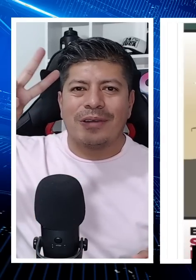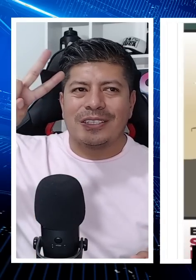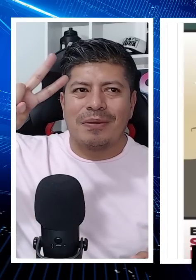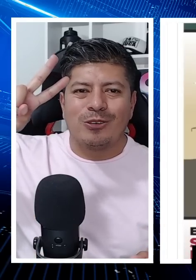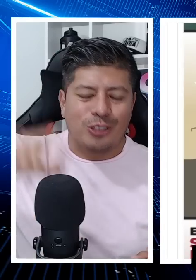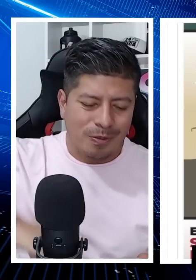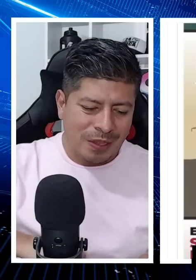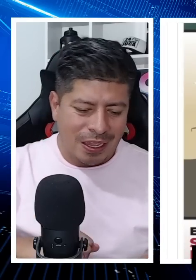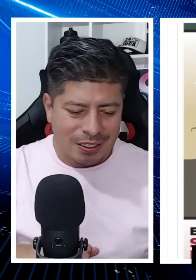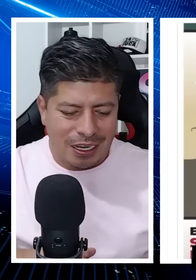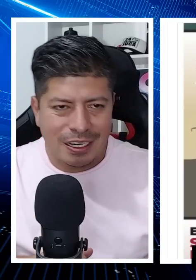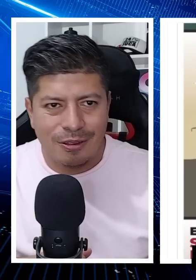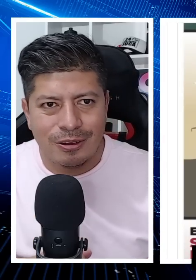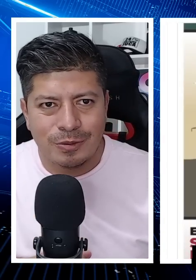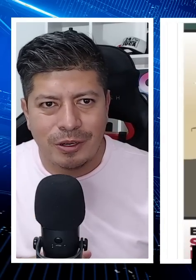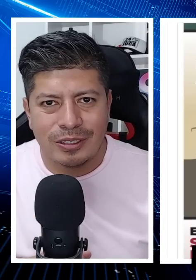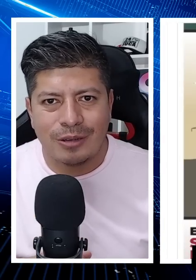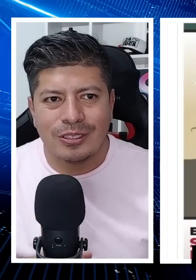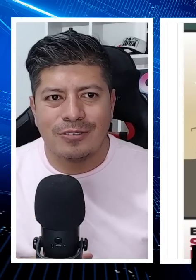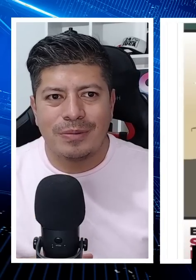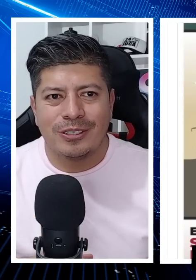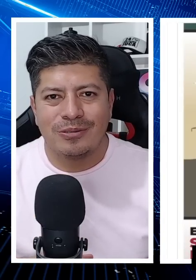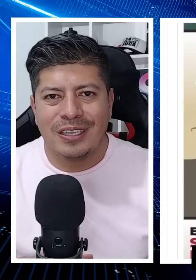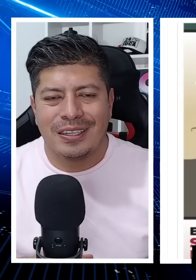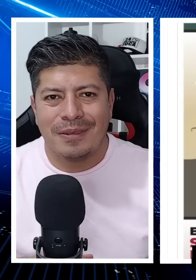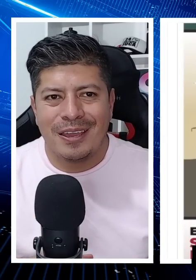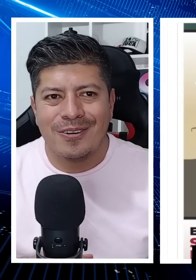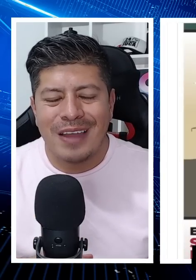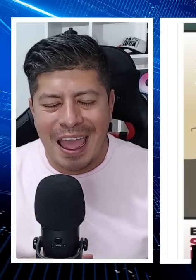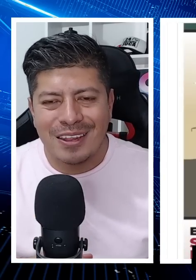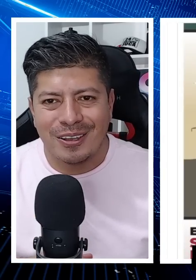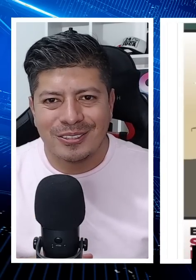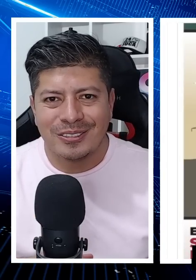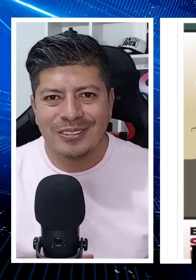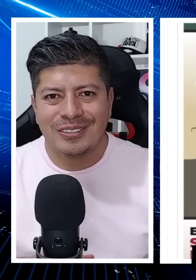Soy Polo Puga, cuídense mucho. Si el creador no dispone de otra cosa, nos vemos en un siguiente video. Adiós.